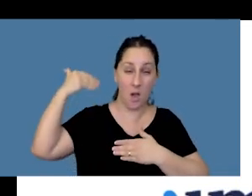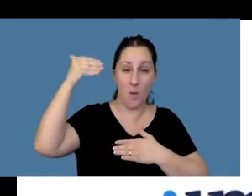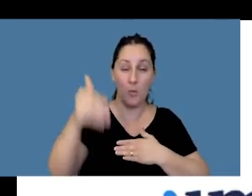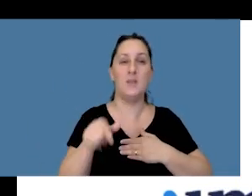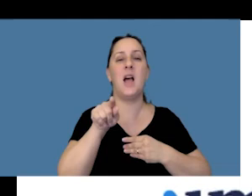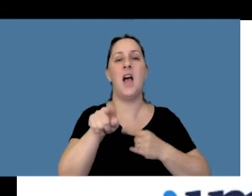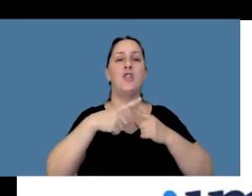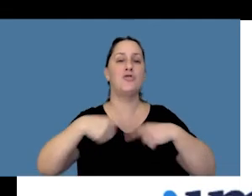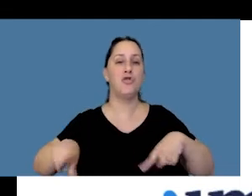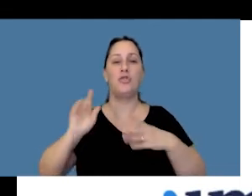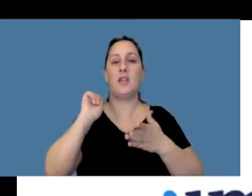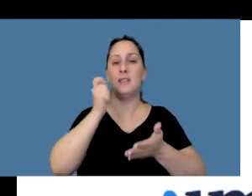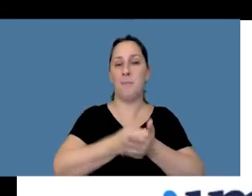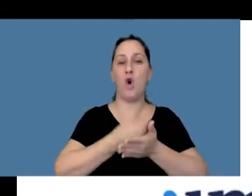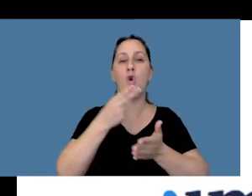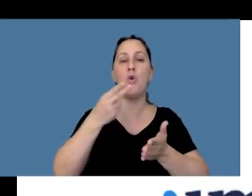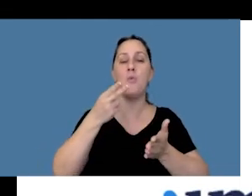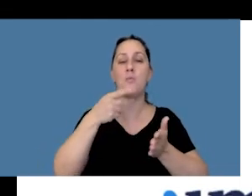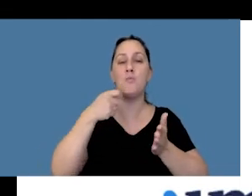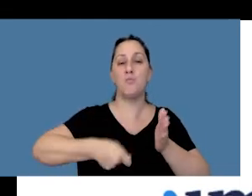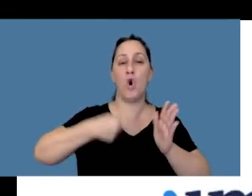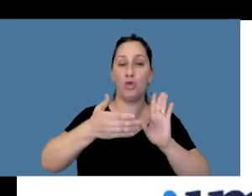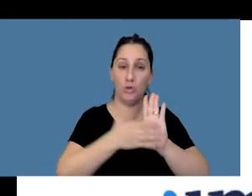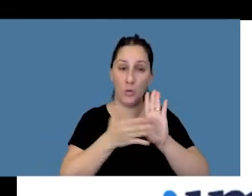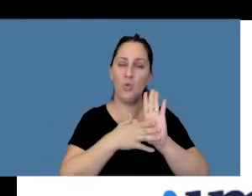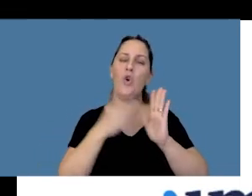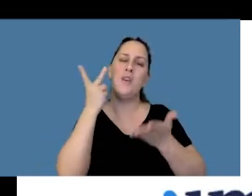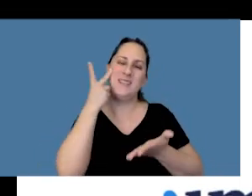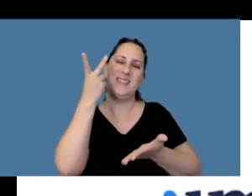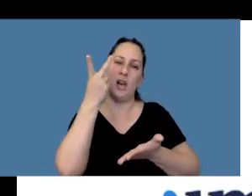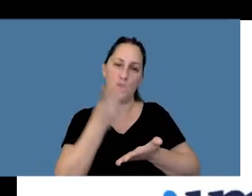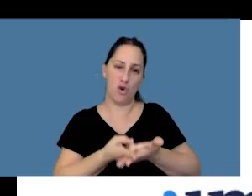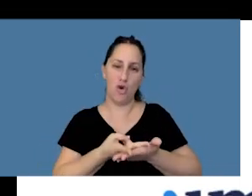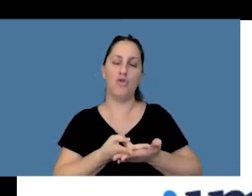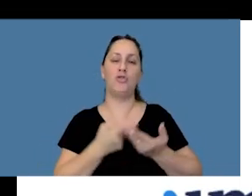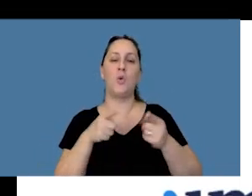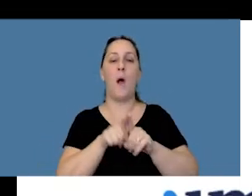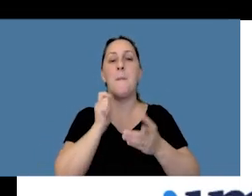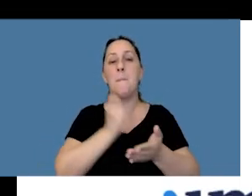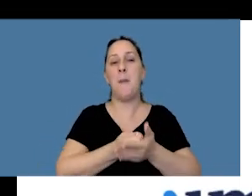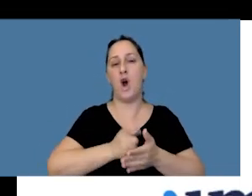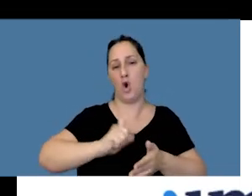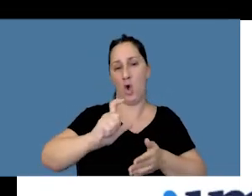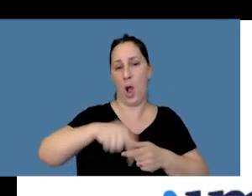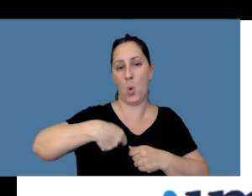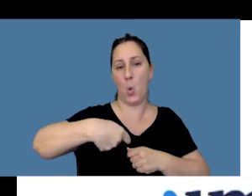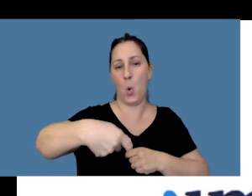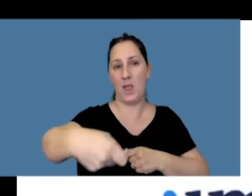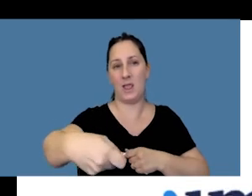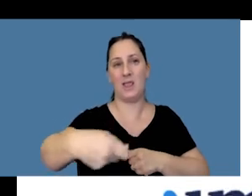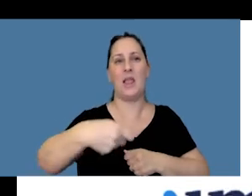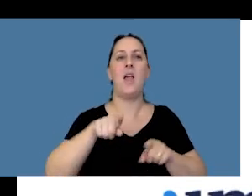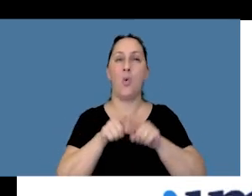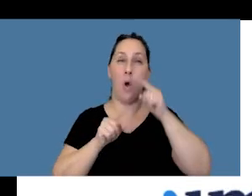que se abonó en monotributo va a ser reconocido como pago a cuenta, pero pago a cuenta en el sentido de que